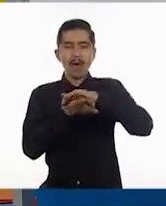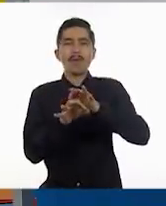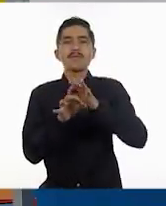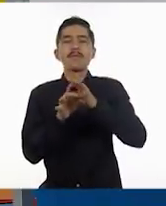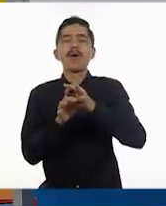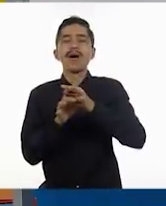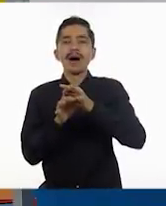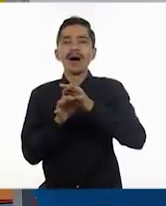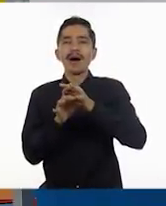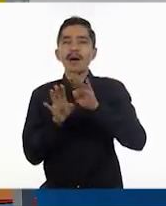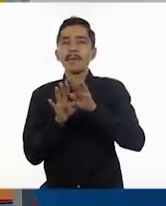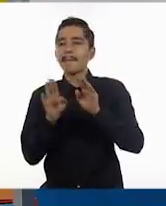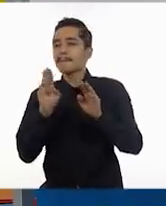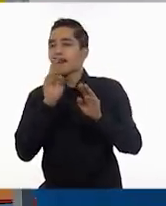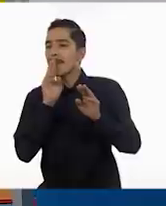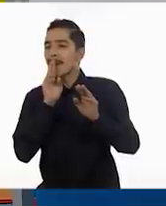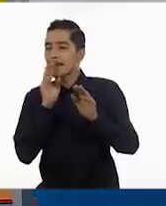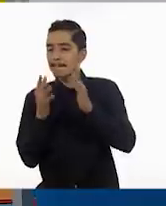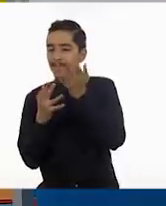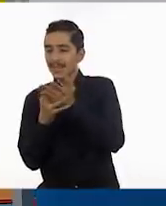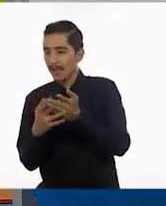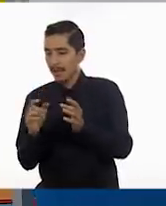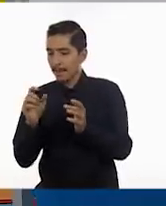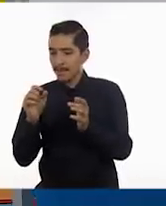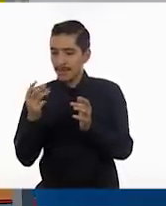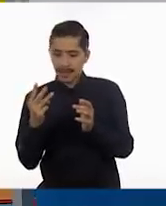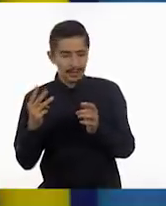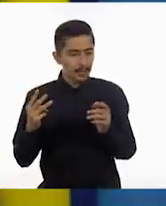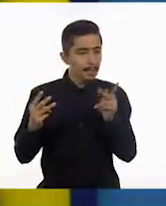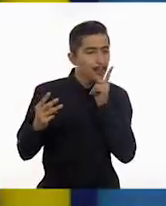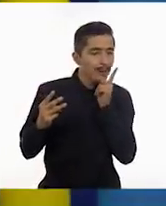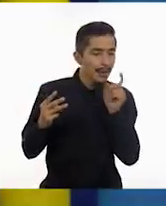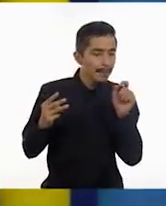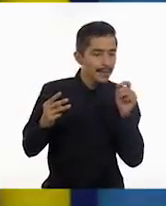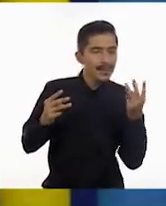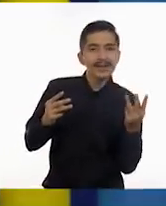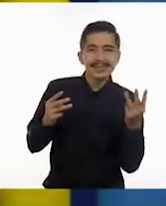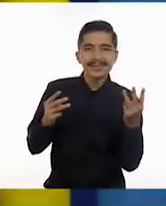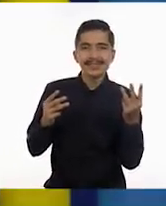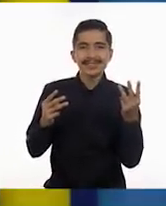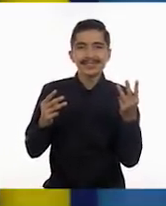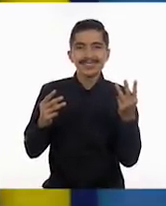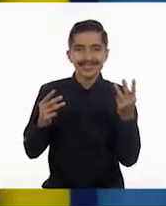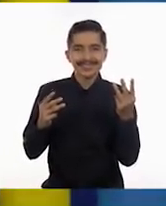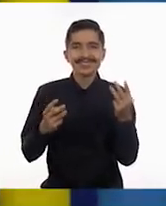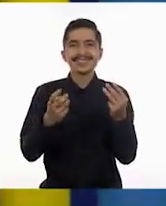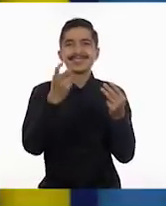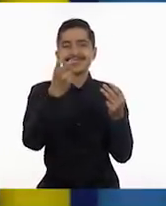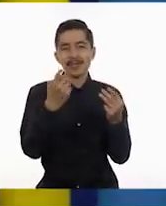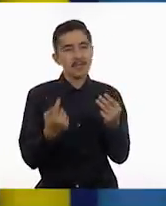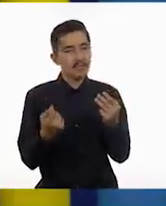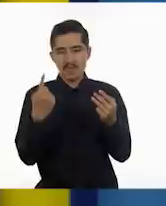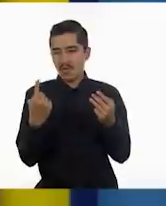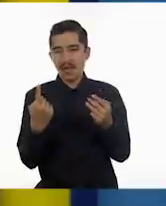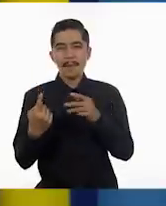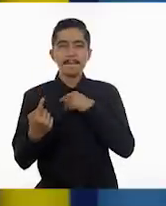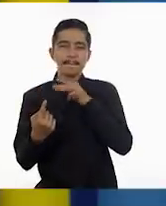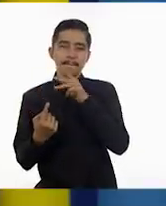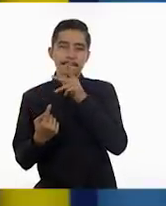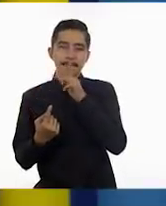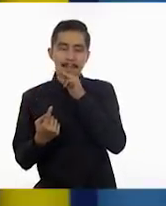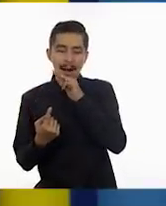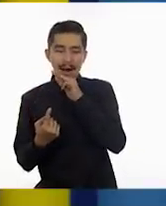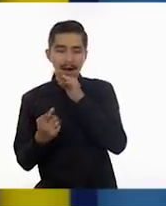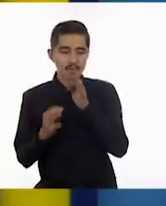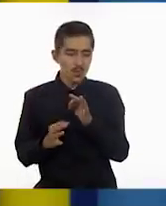cromosomas y el padre la otra mitad. Por eso tenemos solamente una madre y un padre biológicos, ¿no